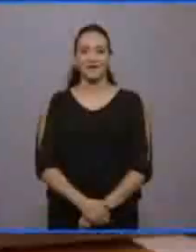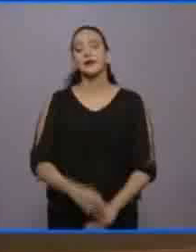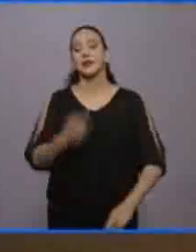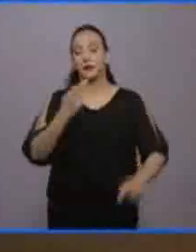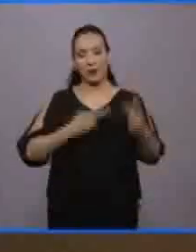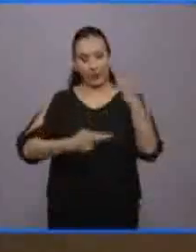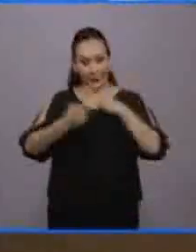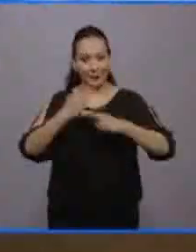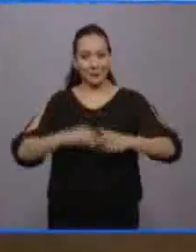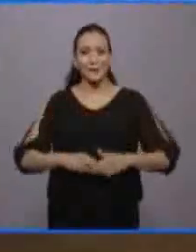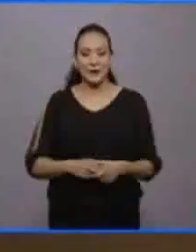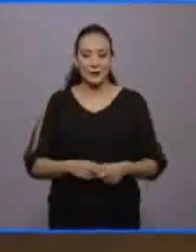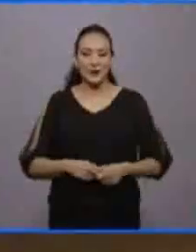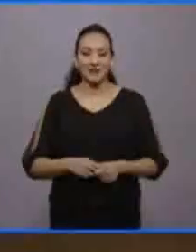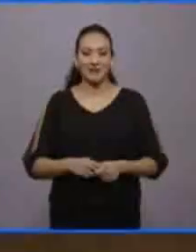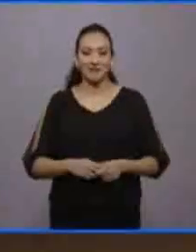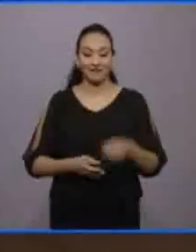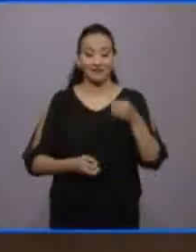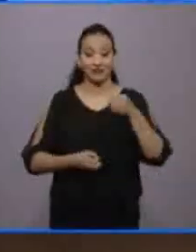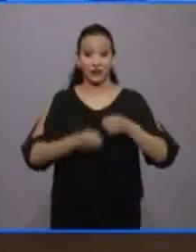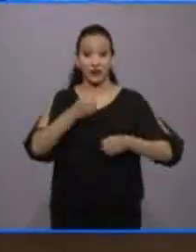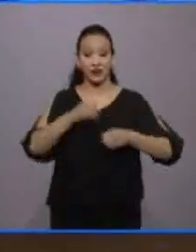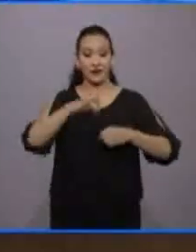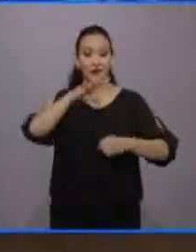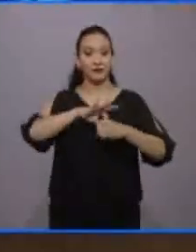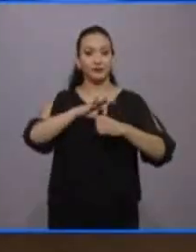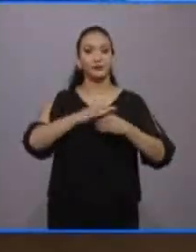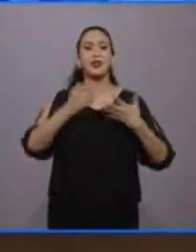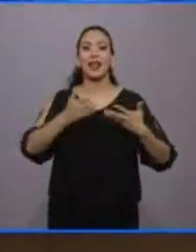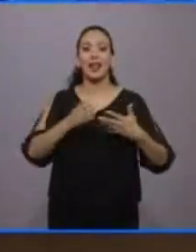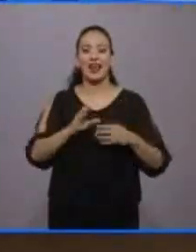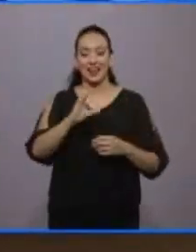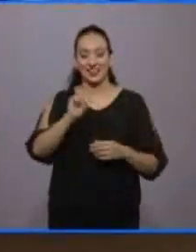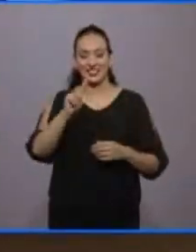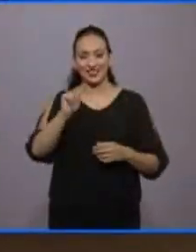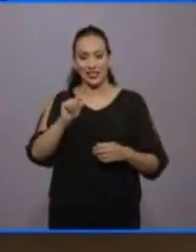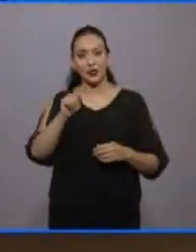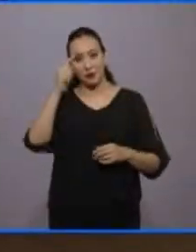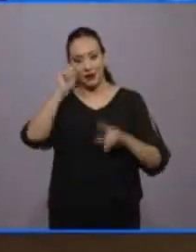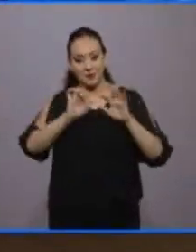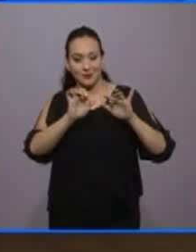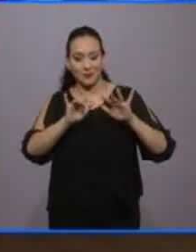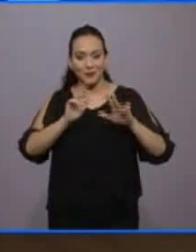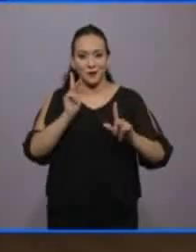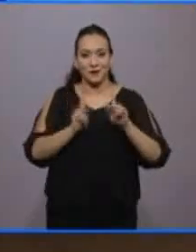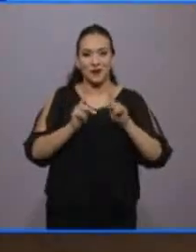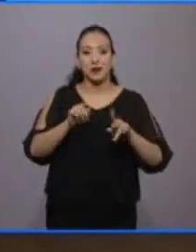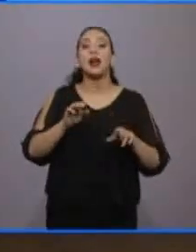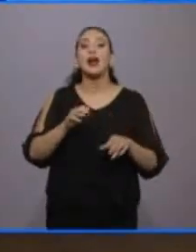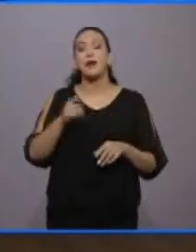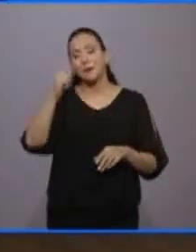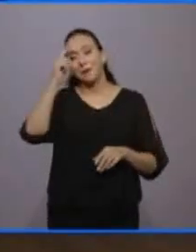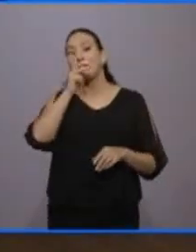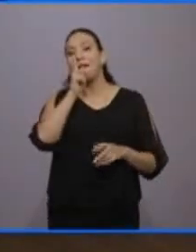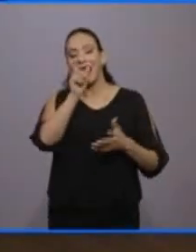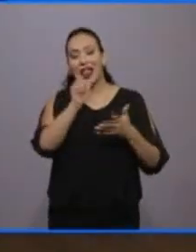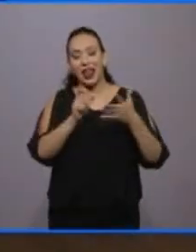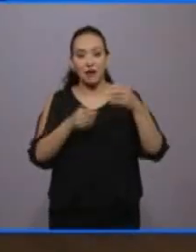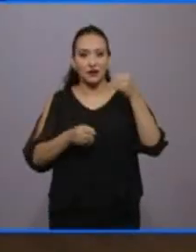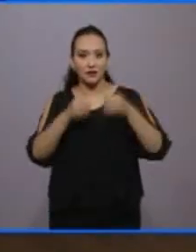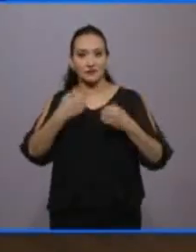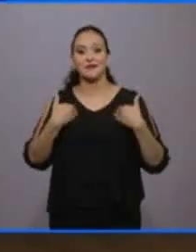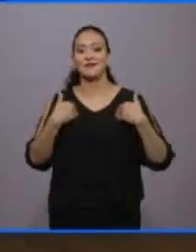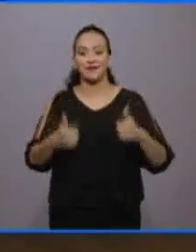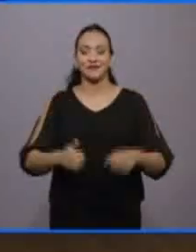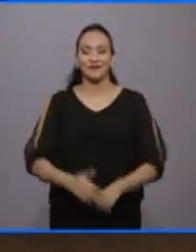Al regresar, el Tribunal Electoral creará chatbot para interpretar de manera sencilla el lenguaje jurídico electoral.